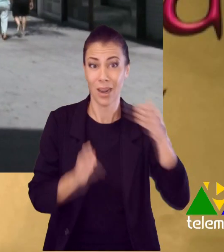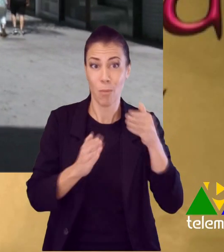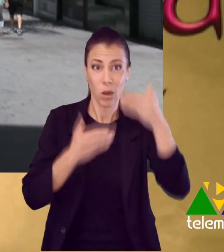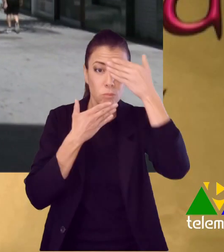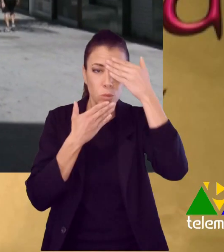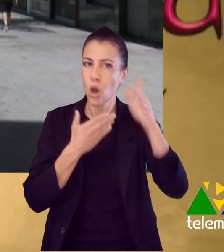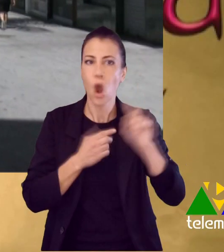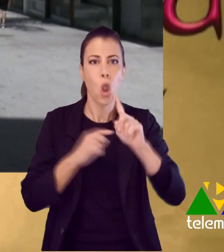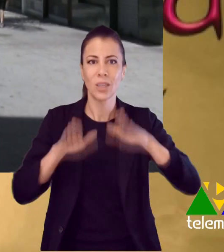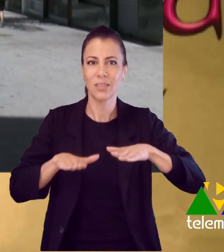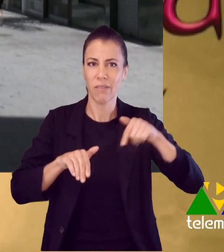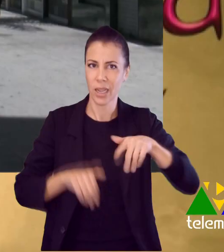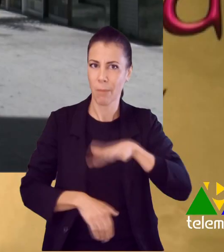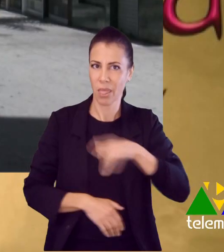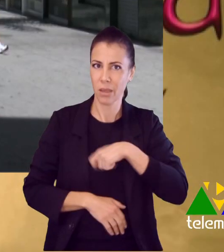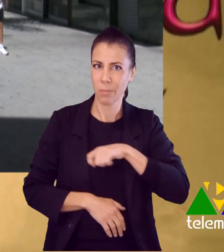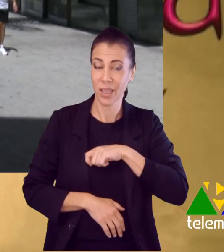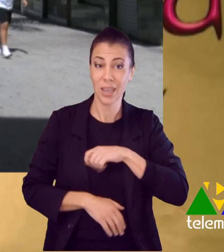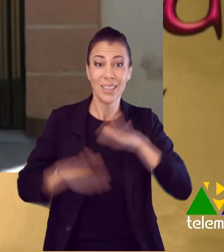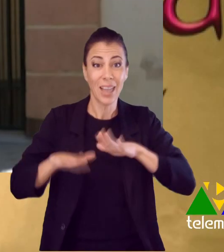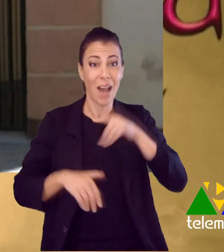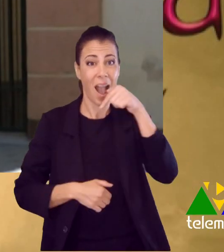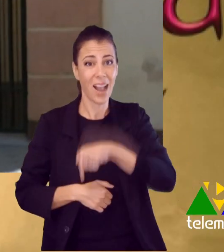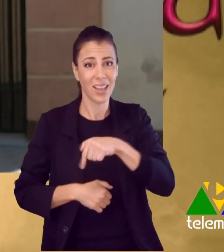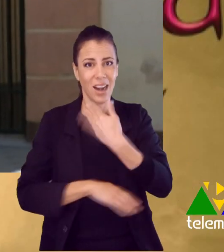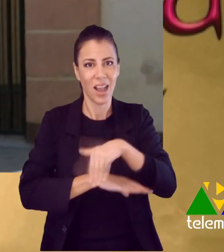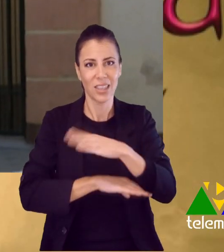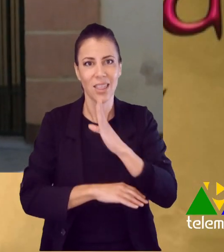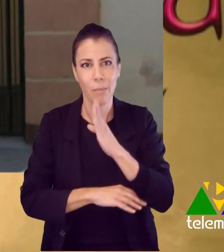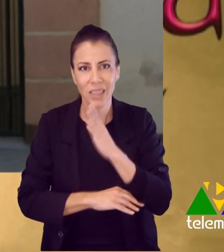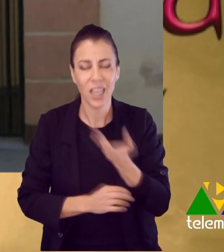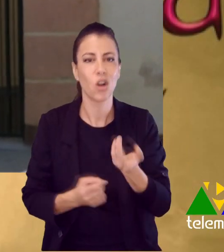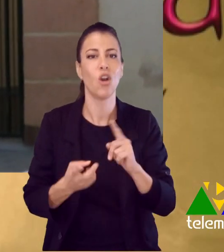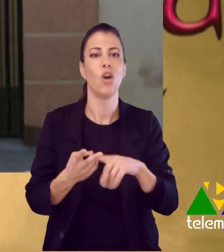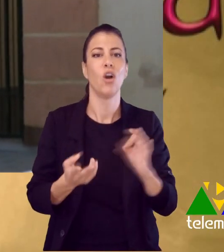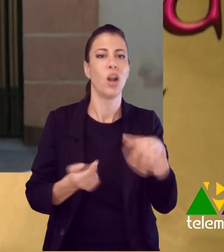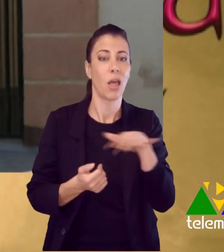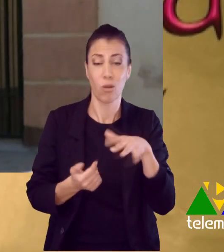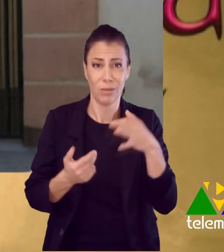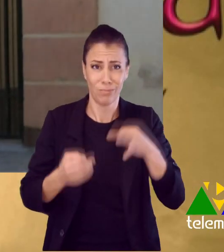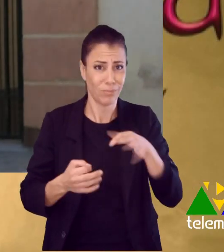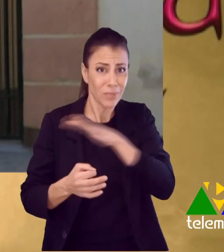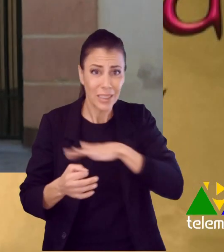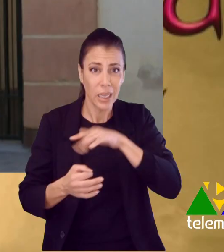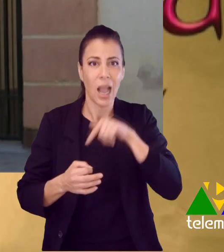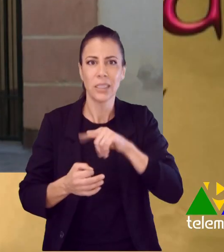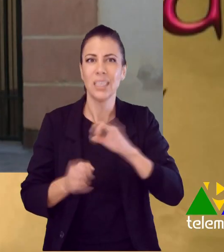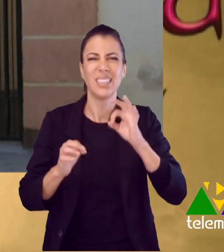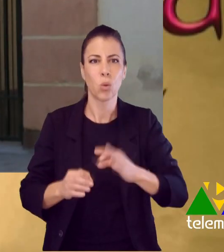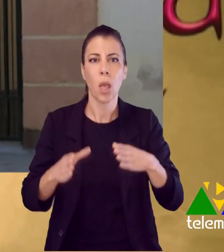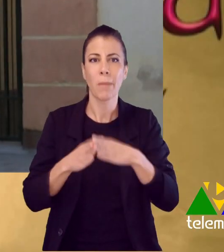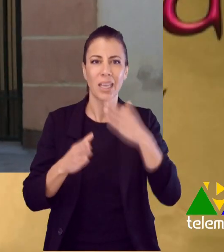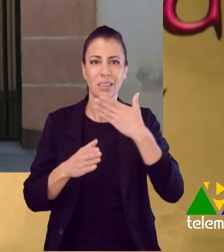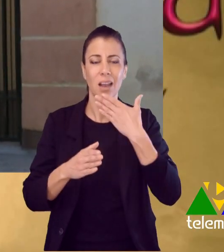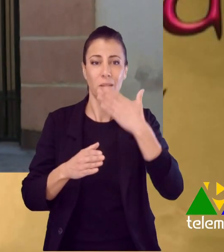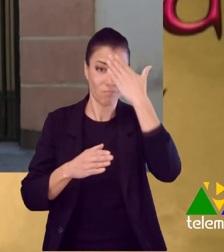no estaba en la Plaza de España, estaba aquí, en la calle Zapatero, en la zona de la... Y seguramente ahí estaba la Mezquita Mayor,